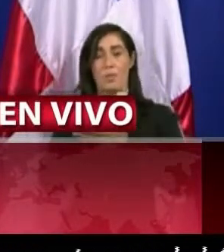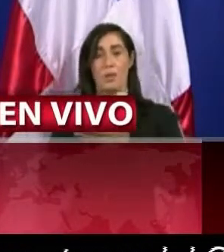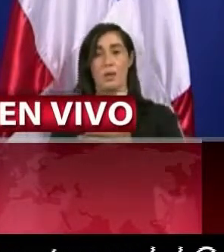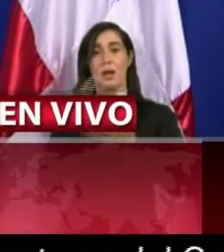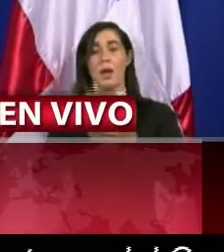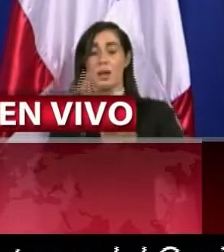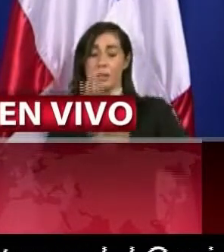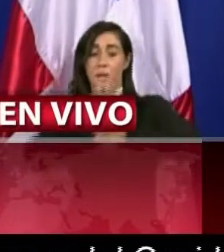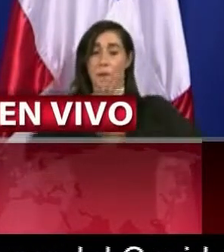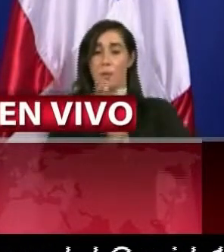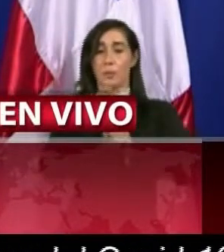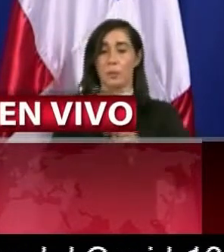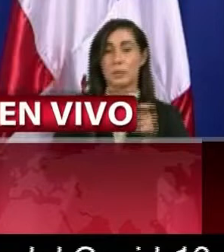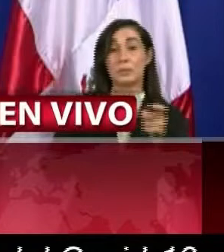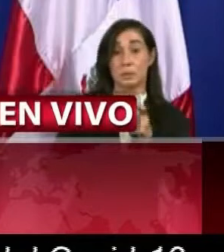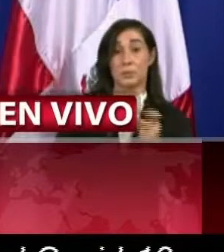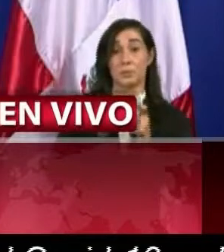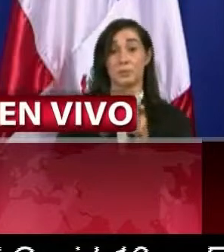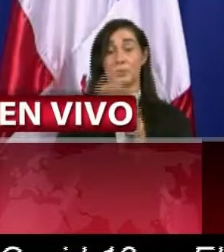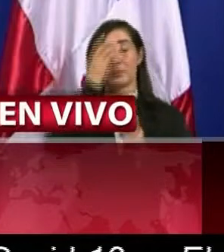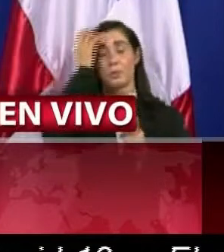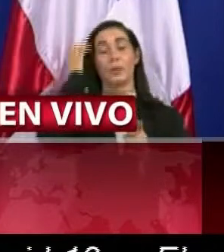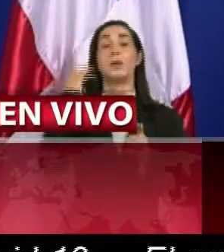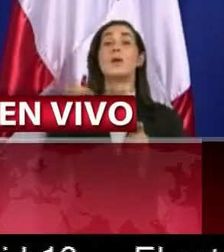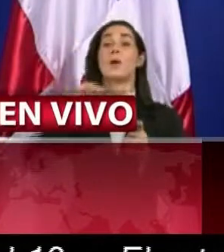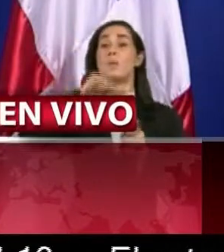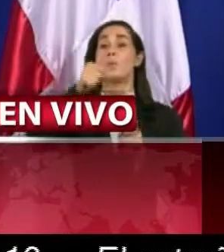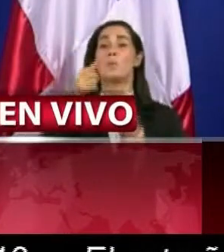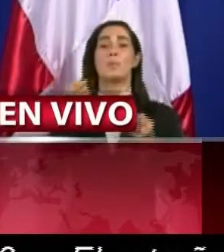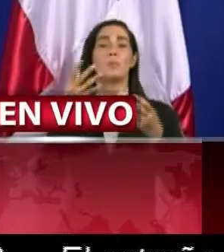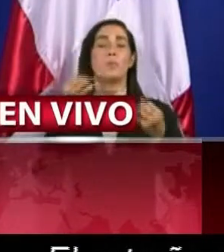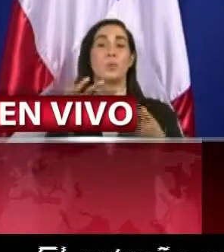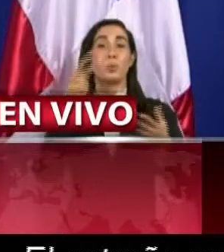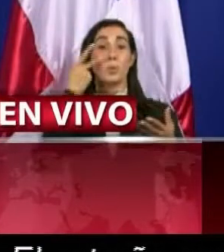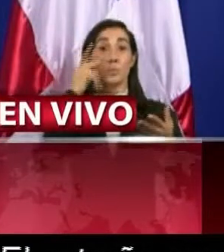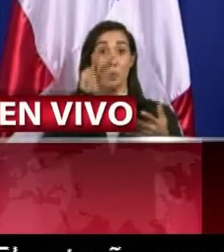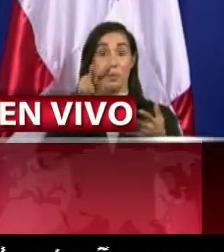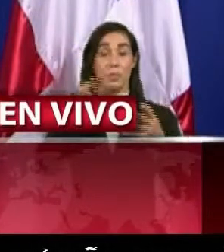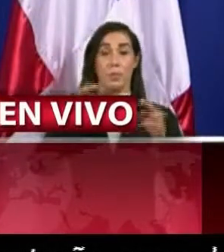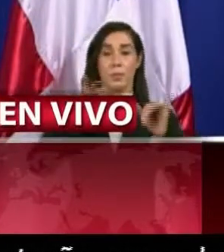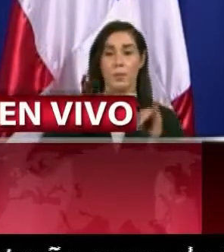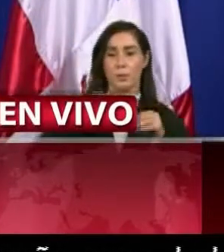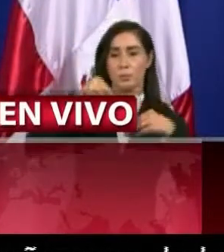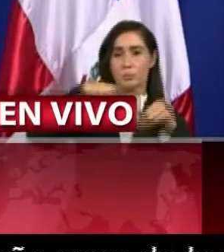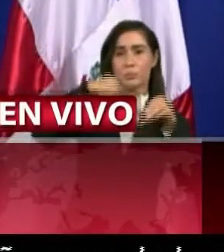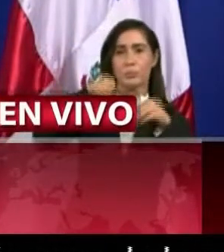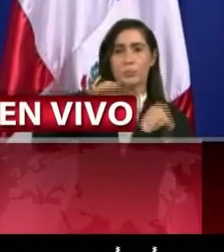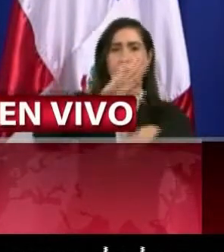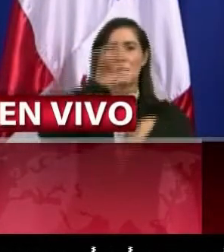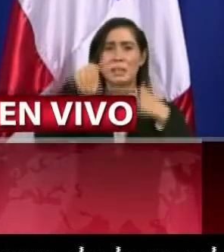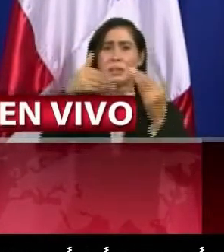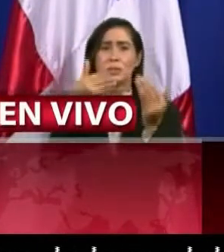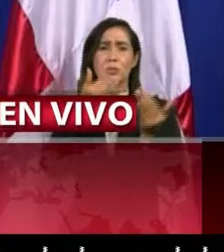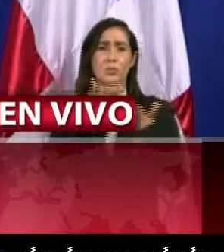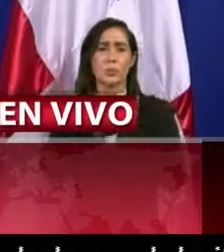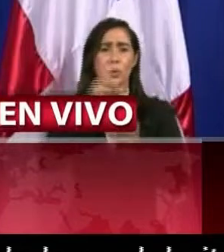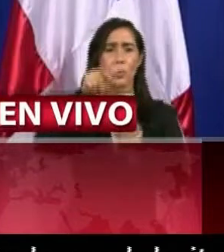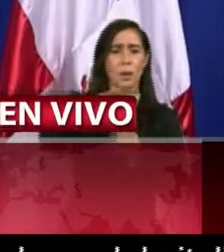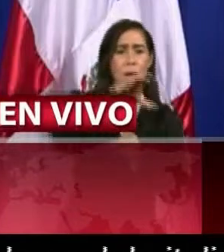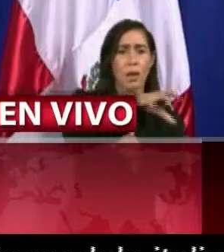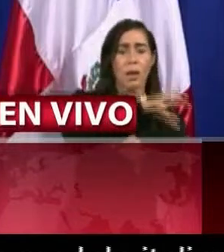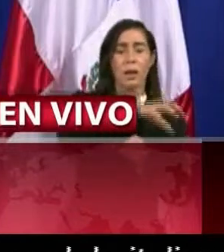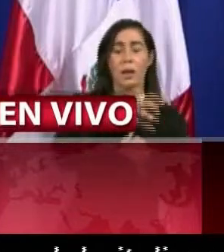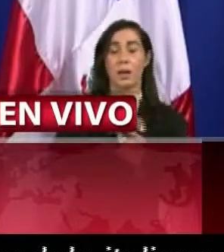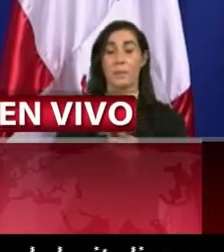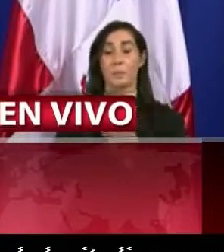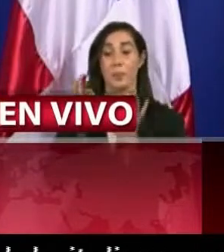COVID-19. Como muchos han podido atestiguar en los comercios de todo el país, las personas que